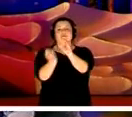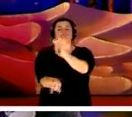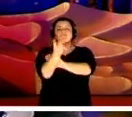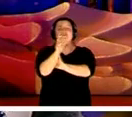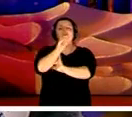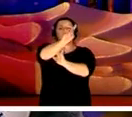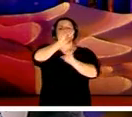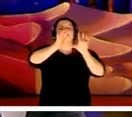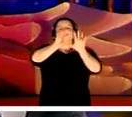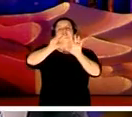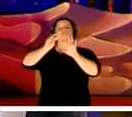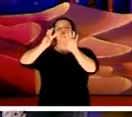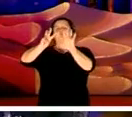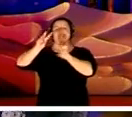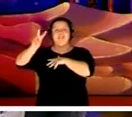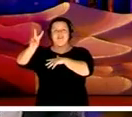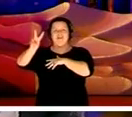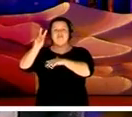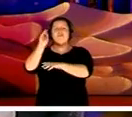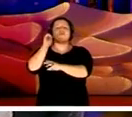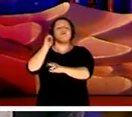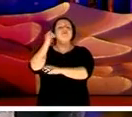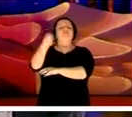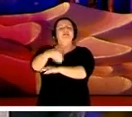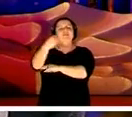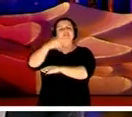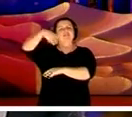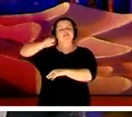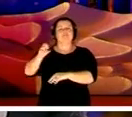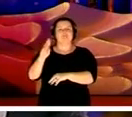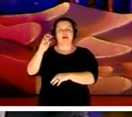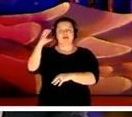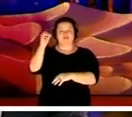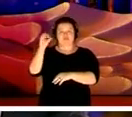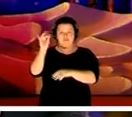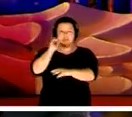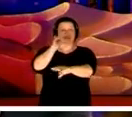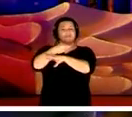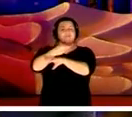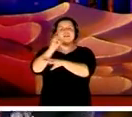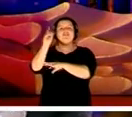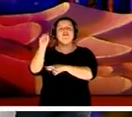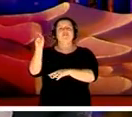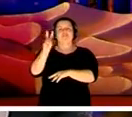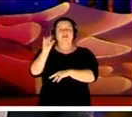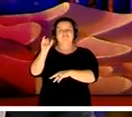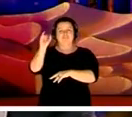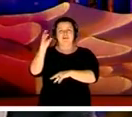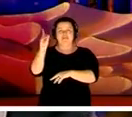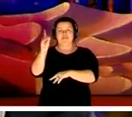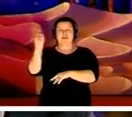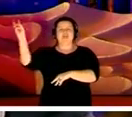1982. Presidente Marcos Pulido Arencibia. Director David Zurita.